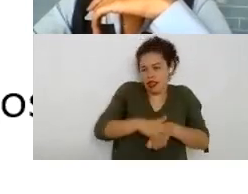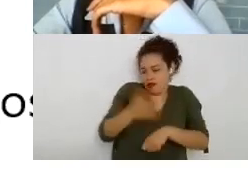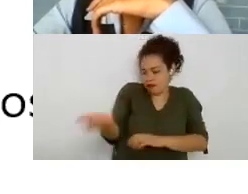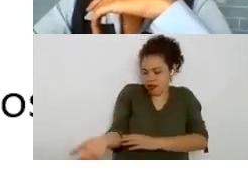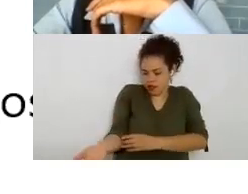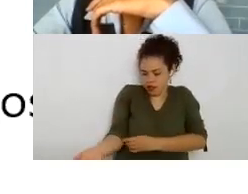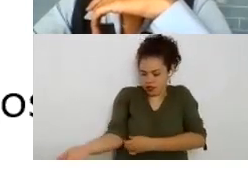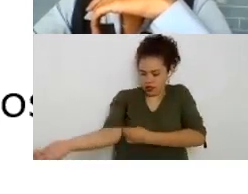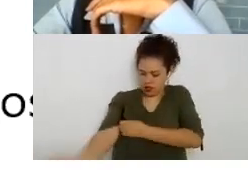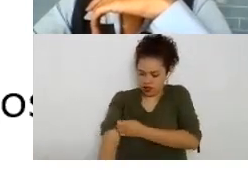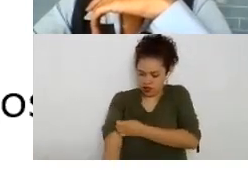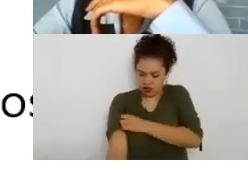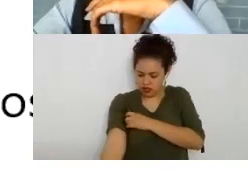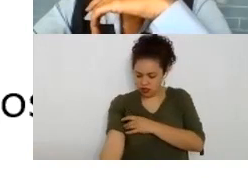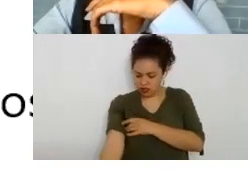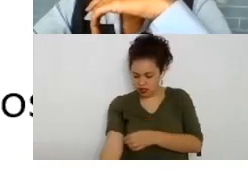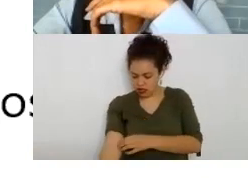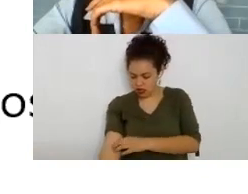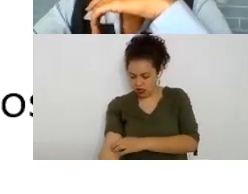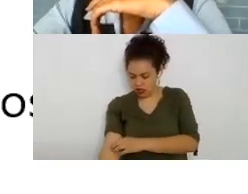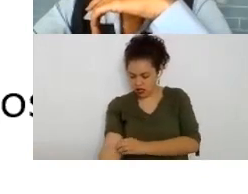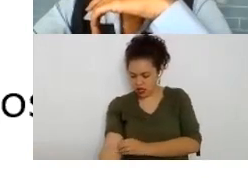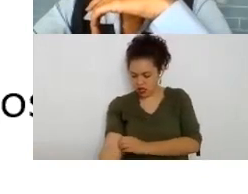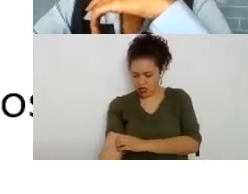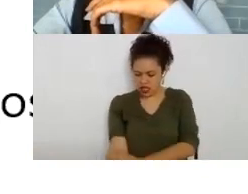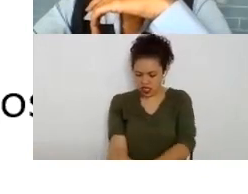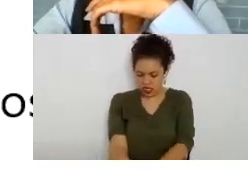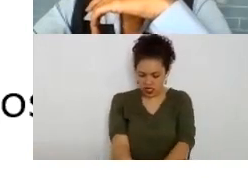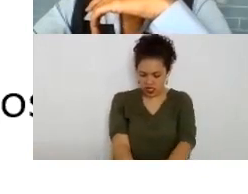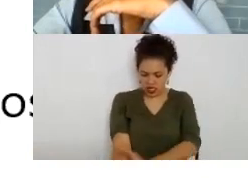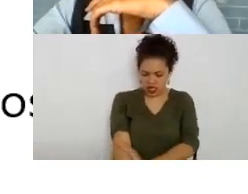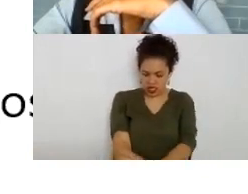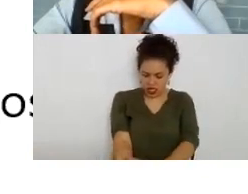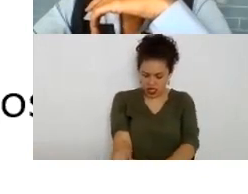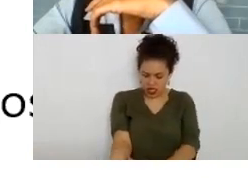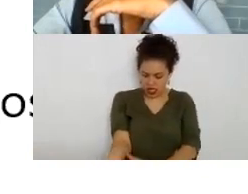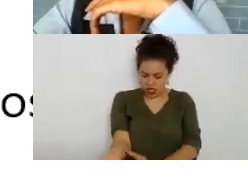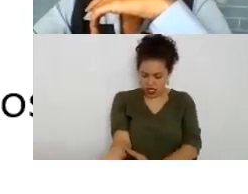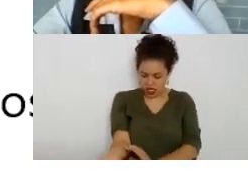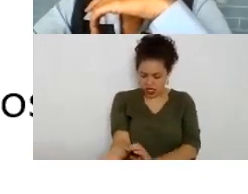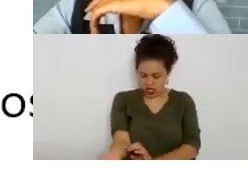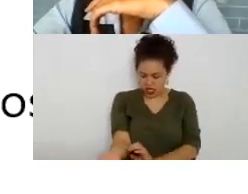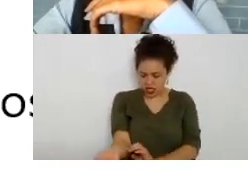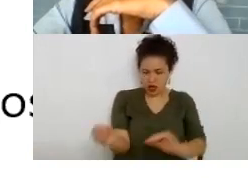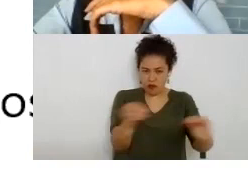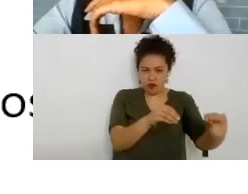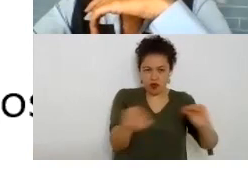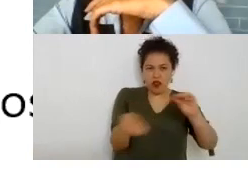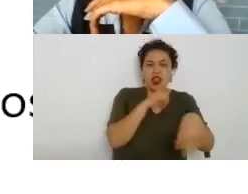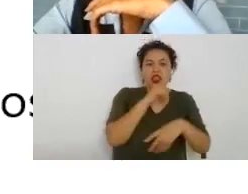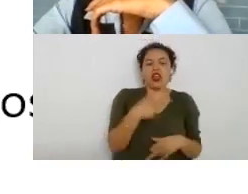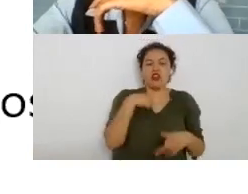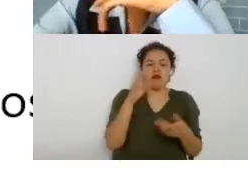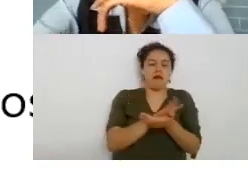pues, le trate de inmovilizar la parte dañada y lo más rápido que